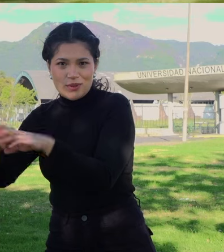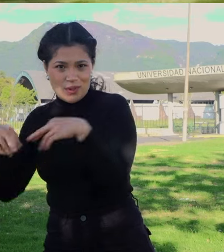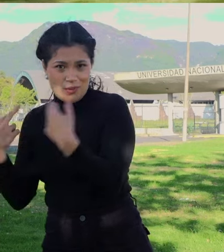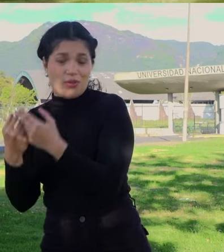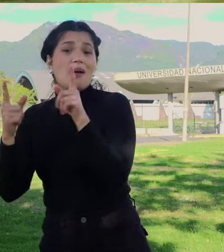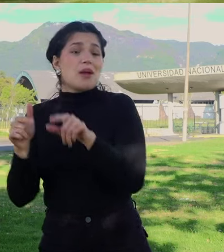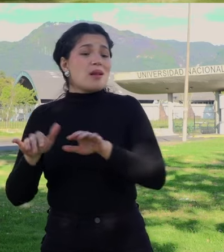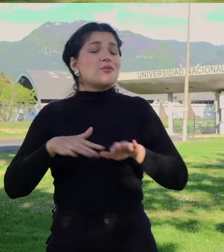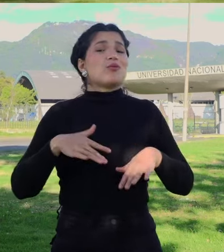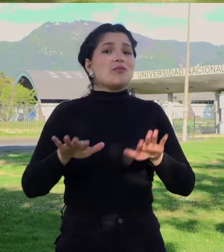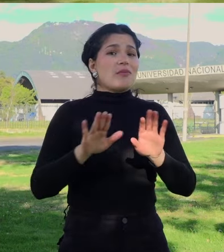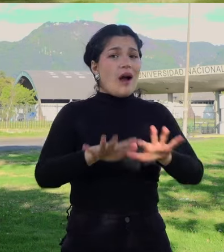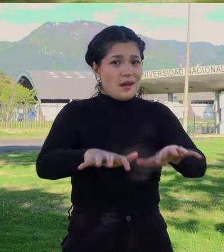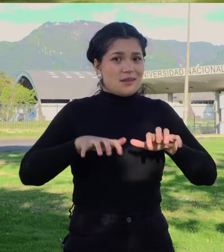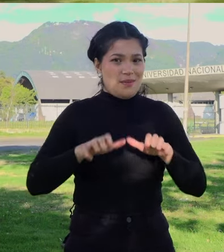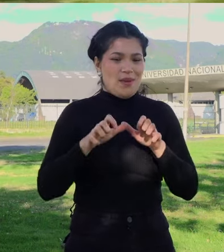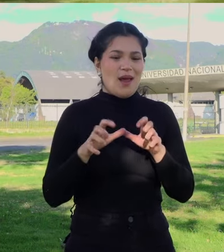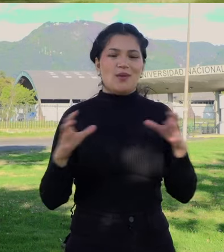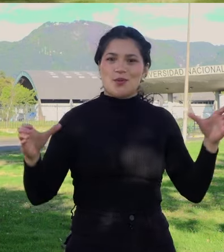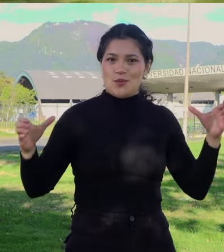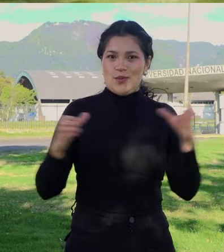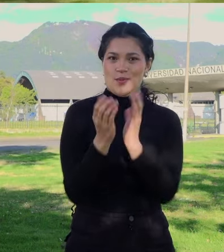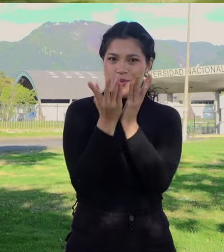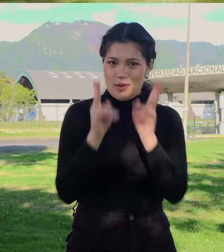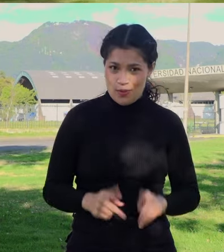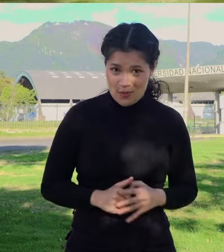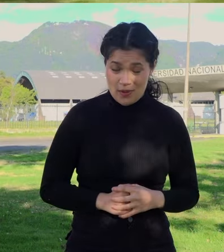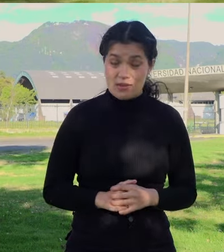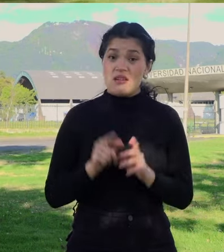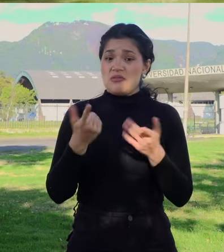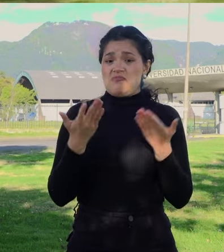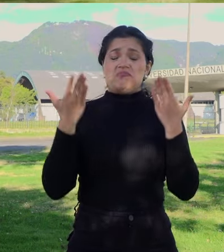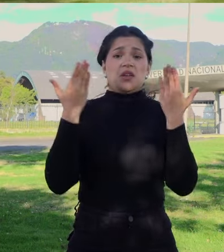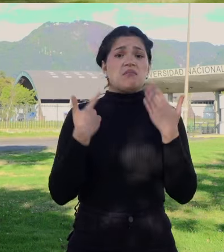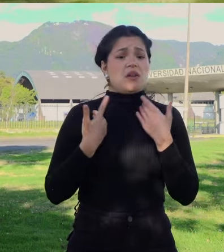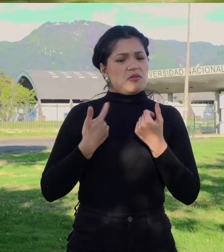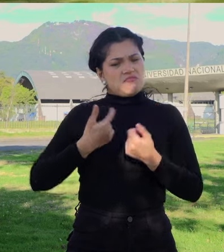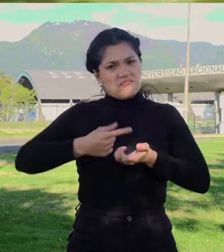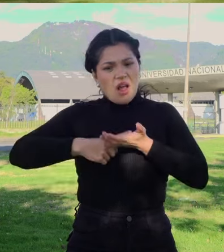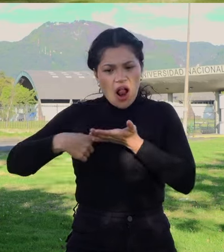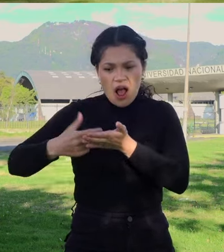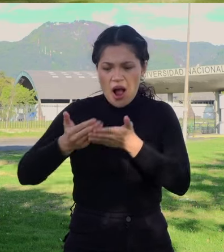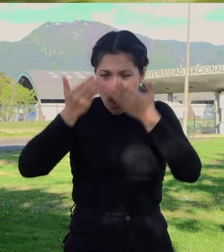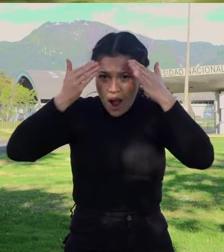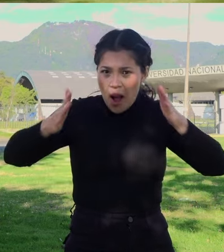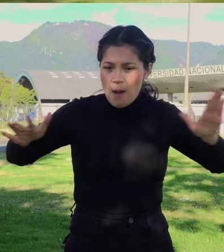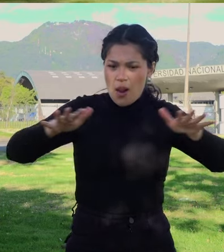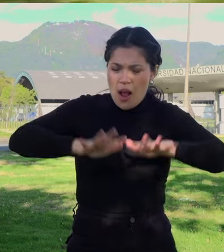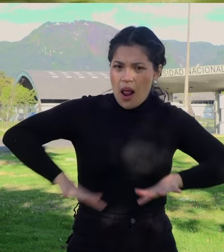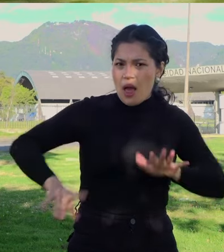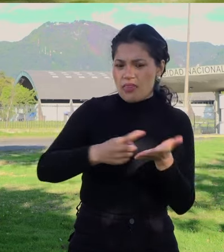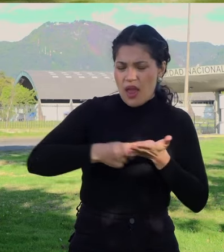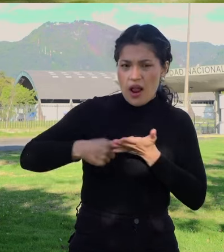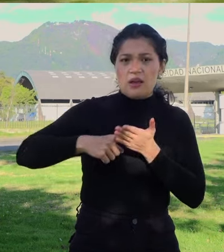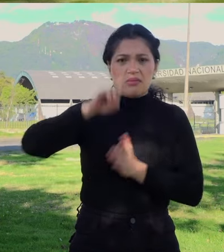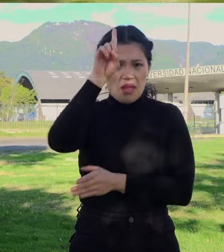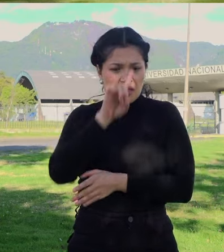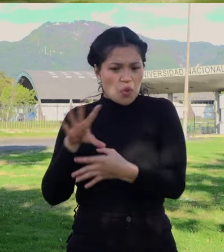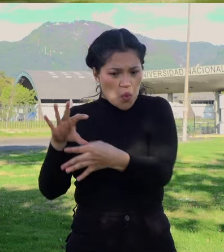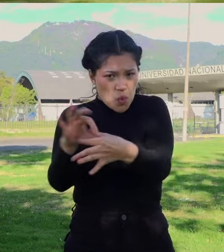asambleas colectivas, que podamos hacer una deliberación amplia y podamos tomar decisiones colectivas que nos lleven a